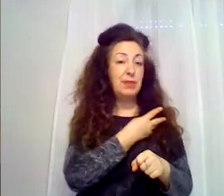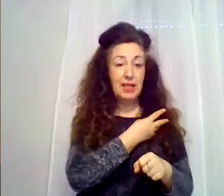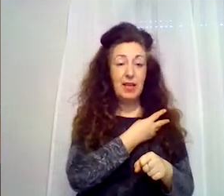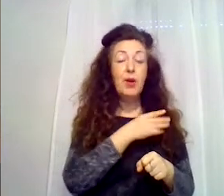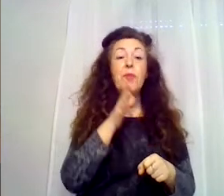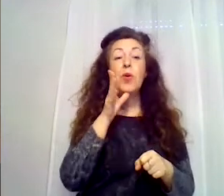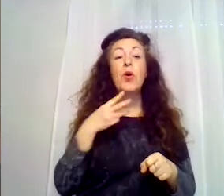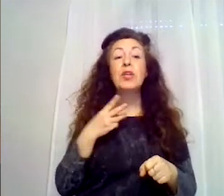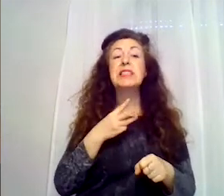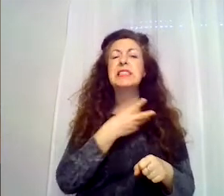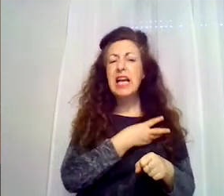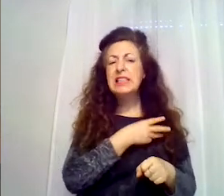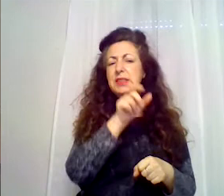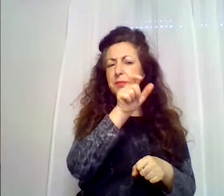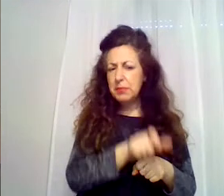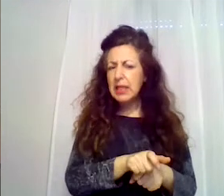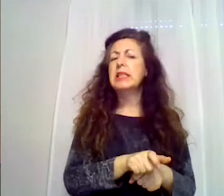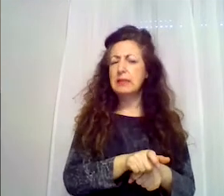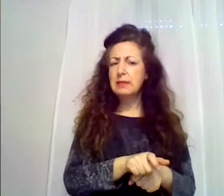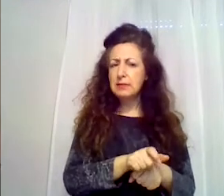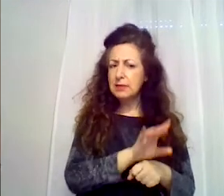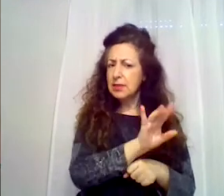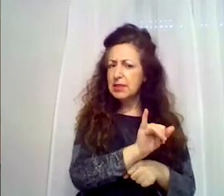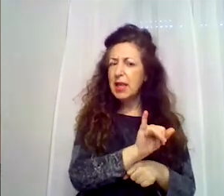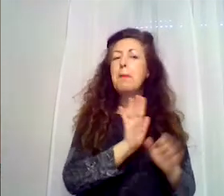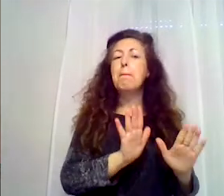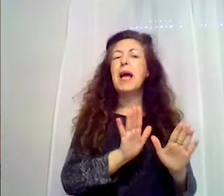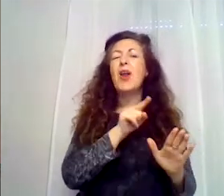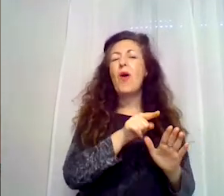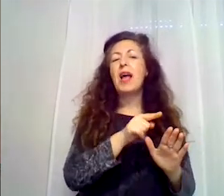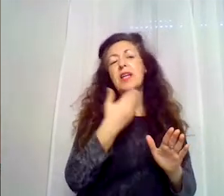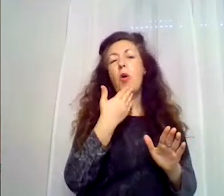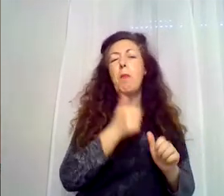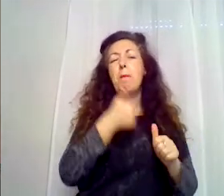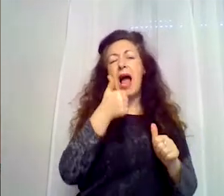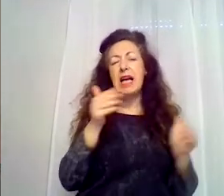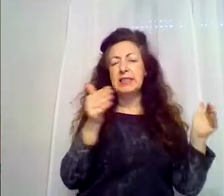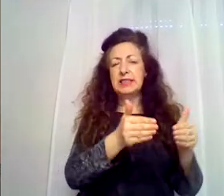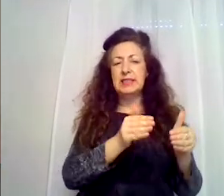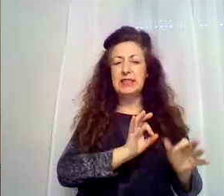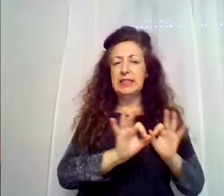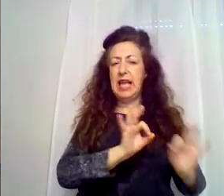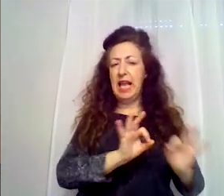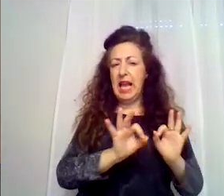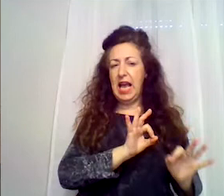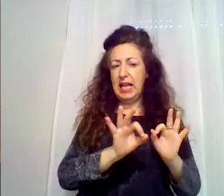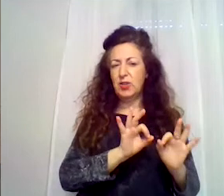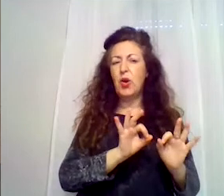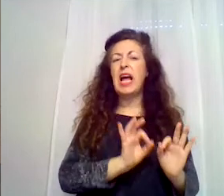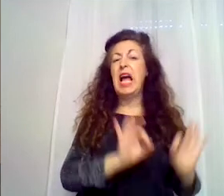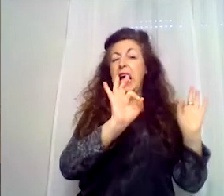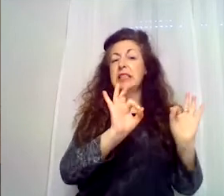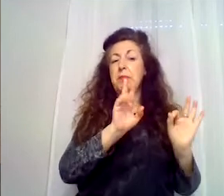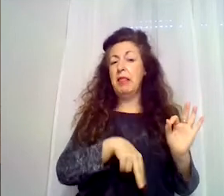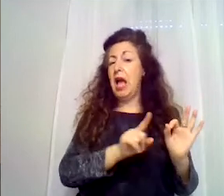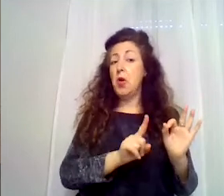Bueno, muy buenas tardes. Vamos a no continuar porque, claro, lo que ha dicho Ares ya